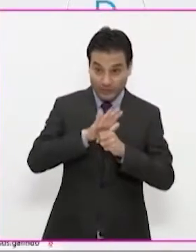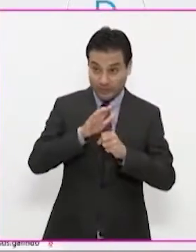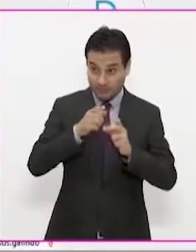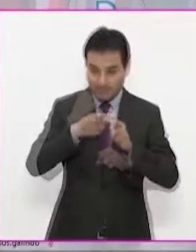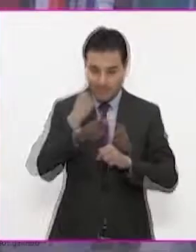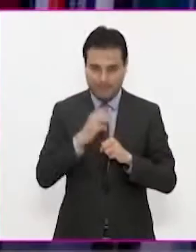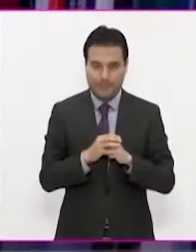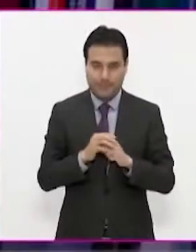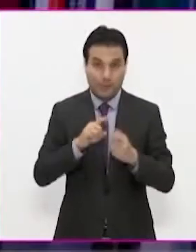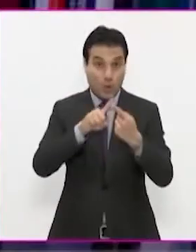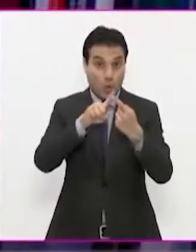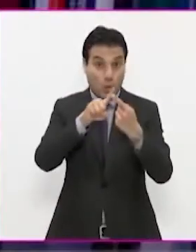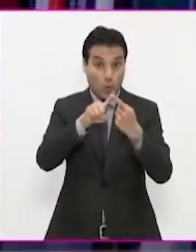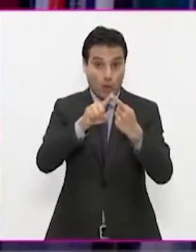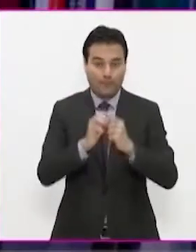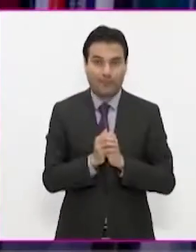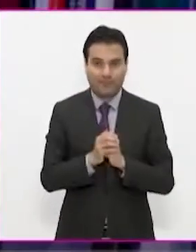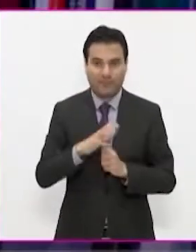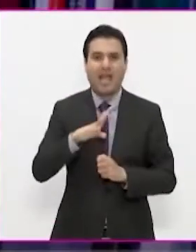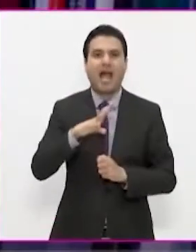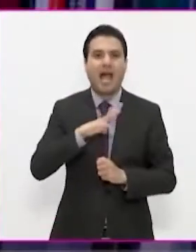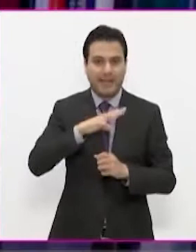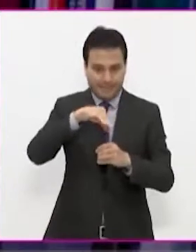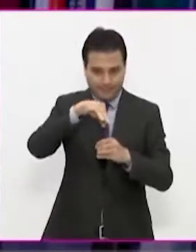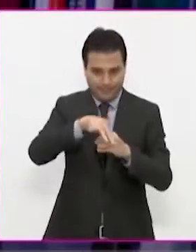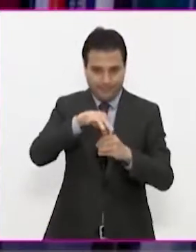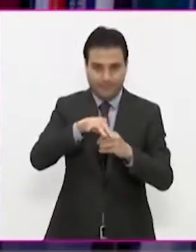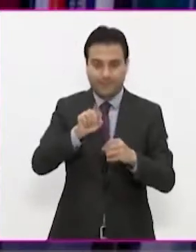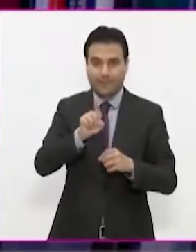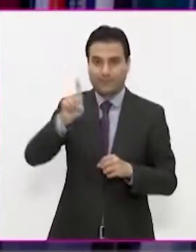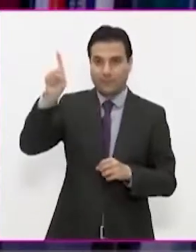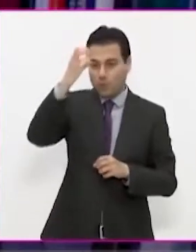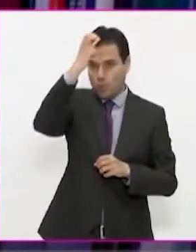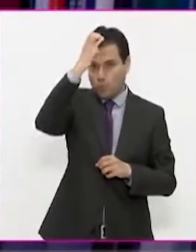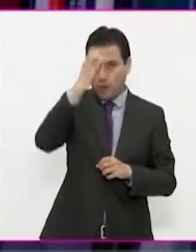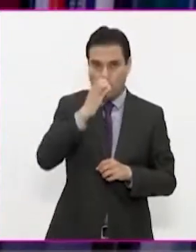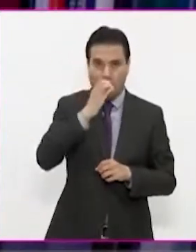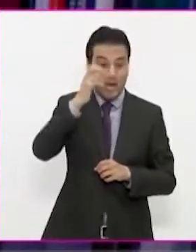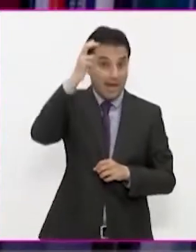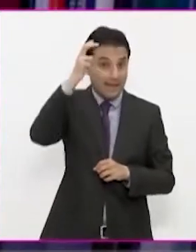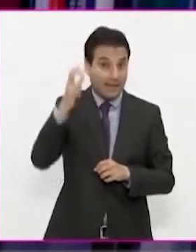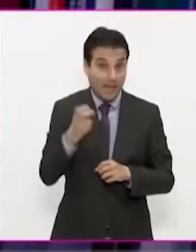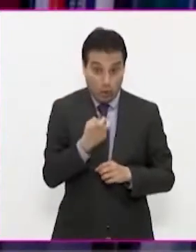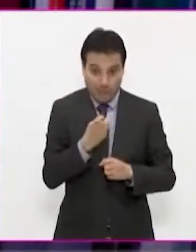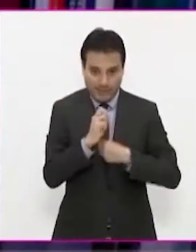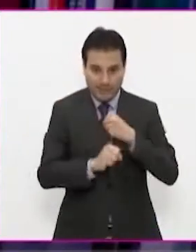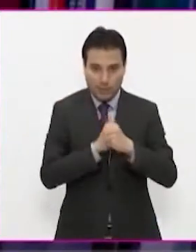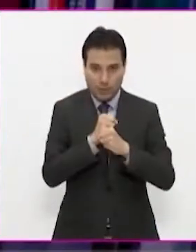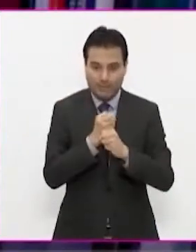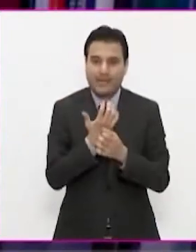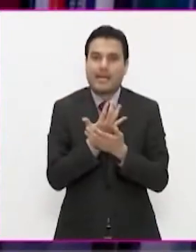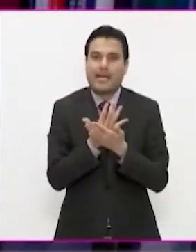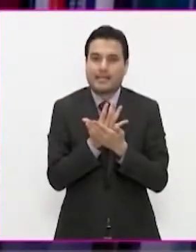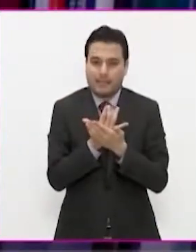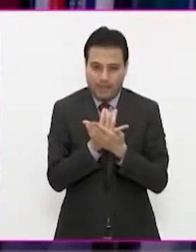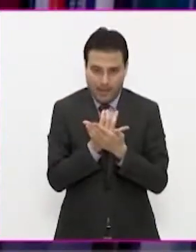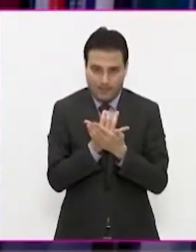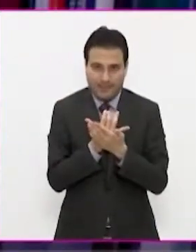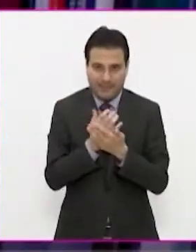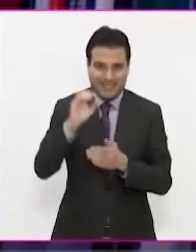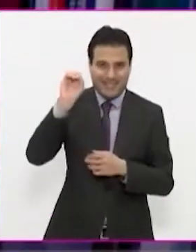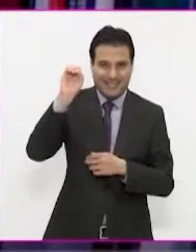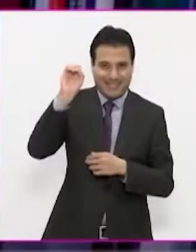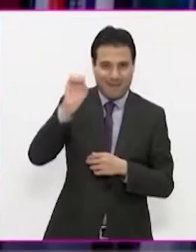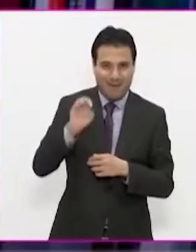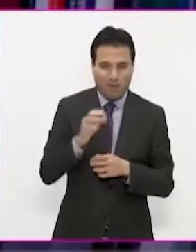de la democracia habrá elecciones locales en coahuila hidalgo este año conforme a los semáforos sanitarios lo